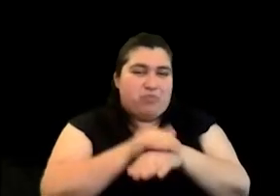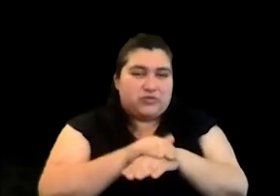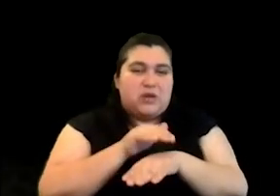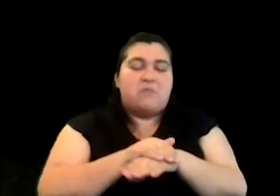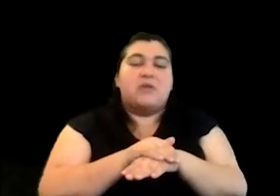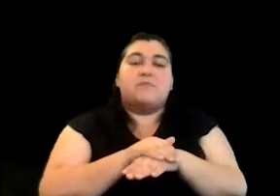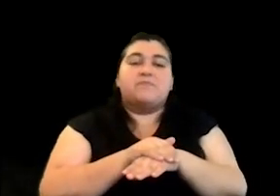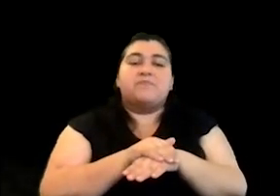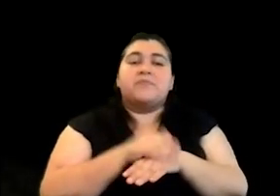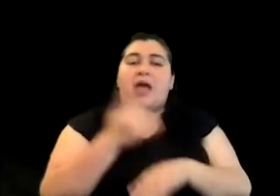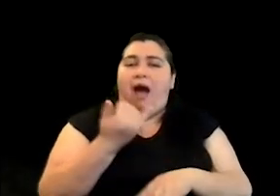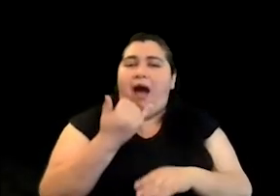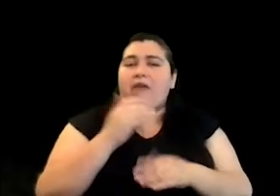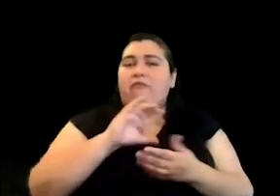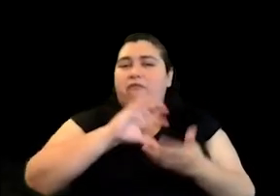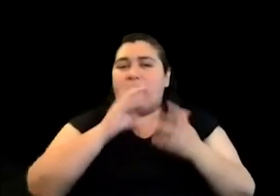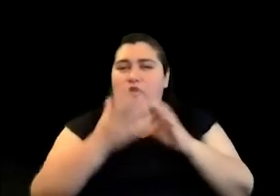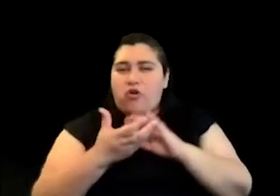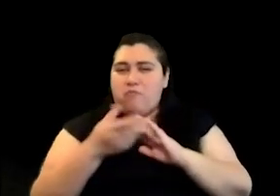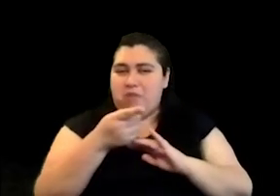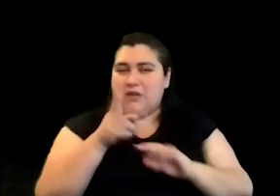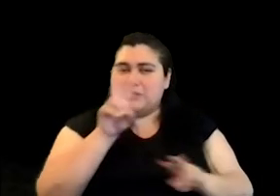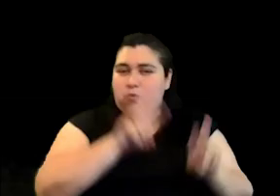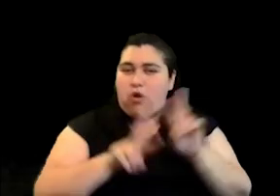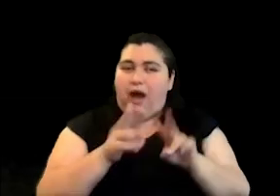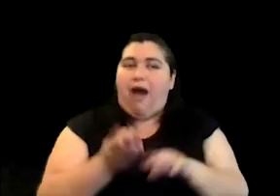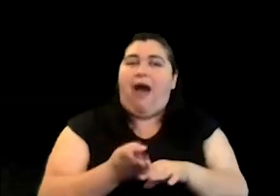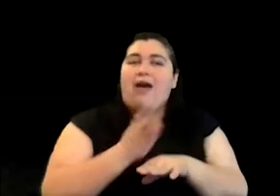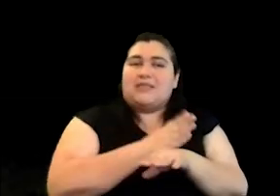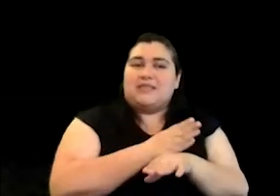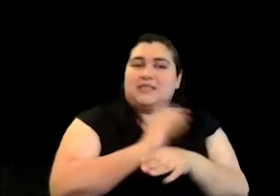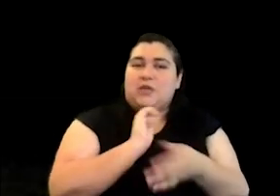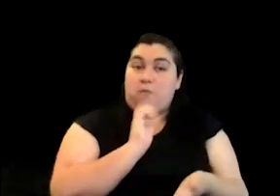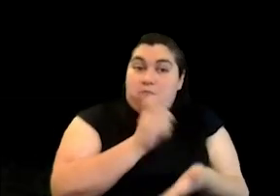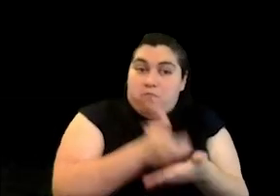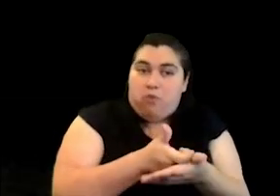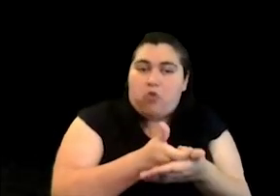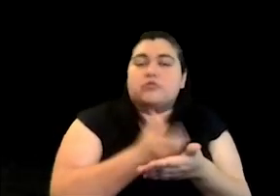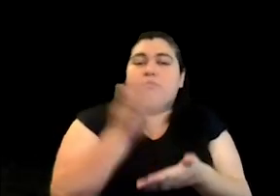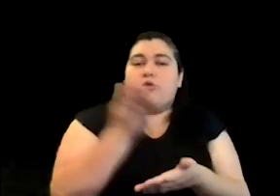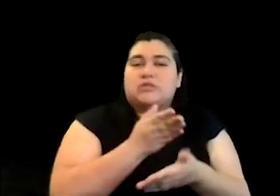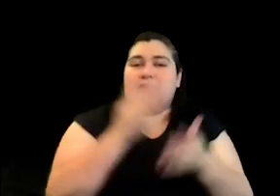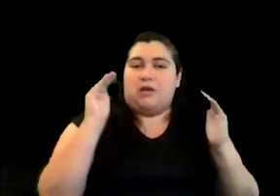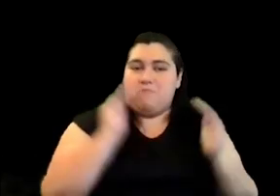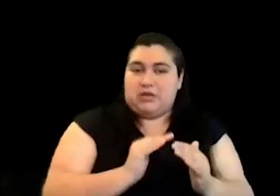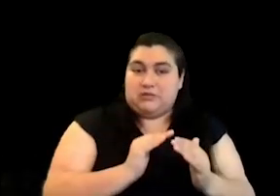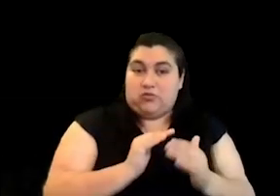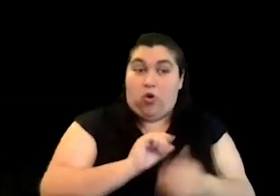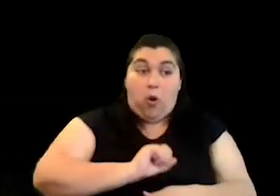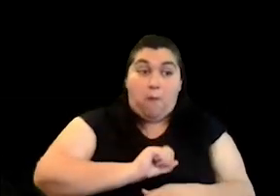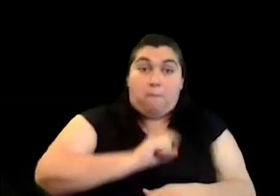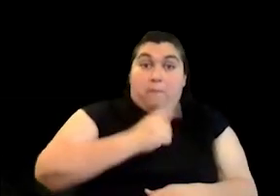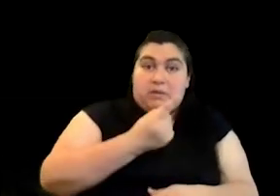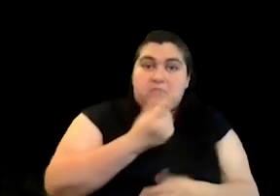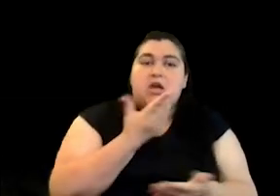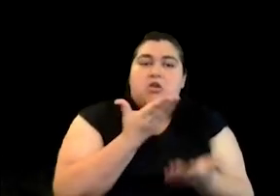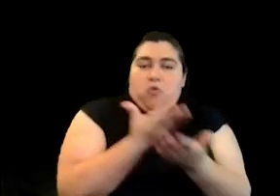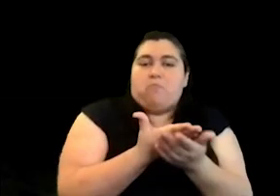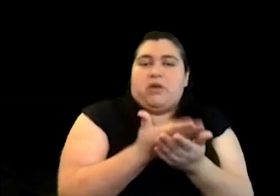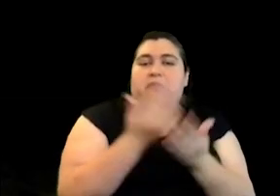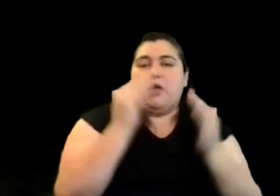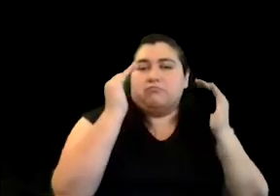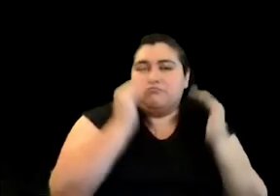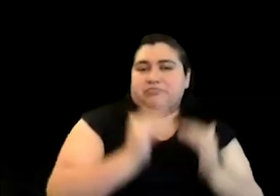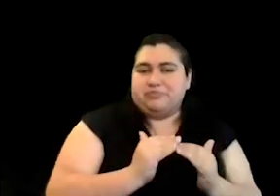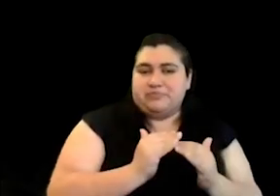poder reducir los anticipos a partir del primer anticipo cuando la suma